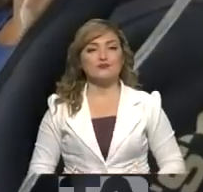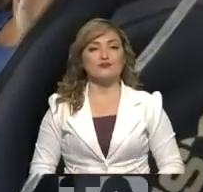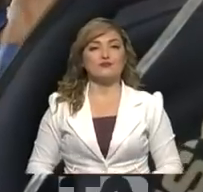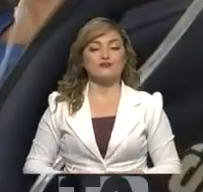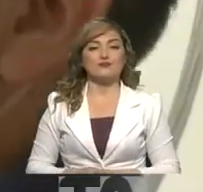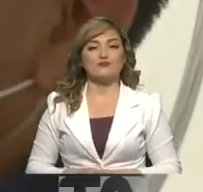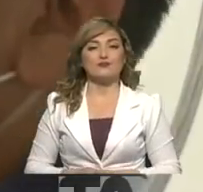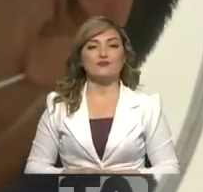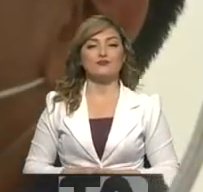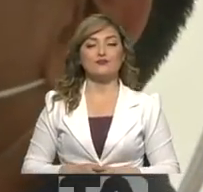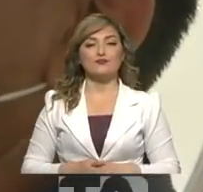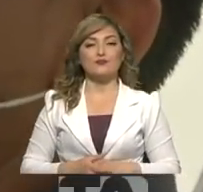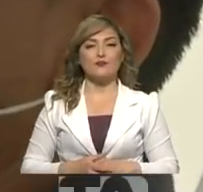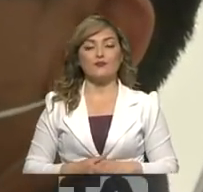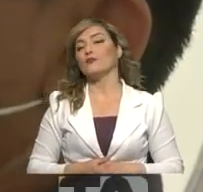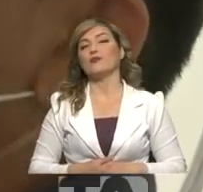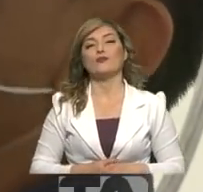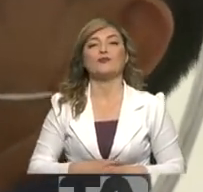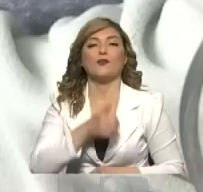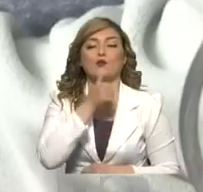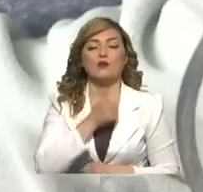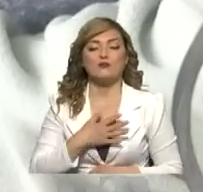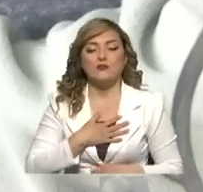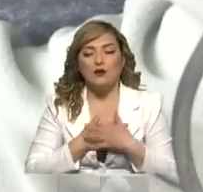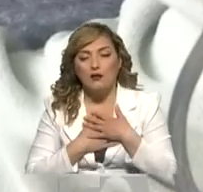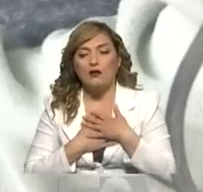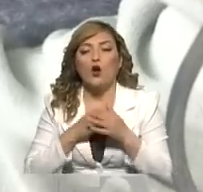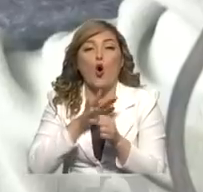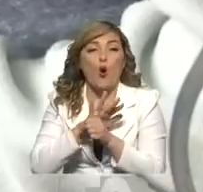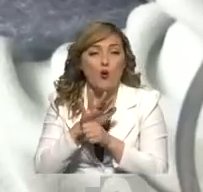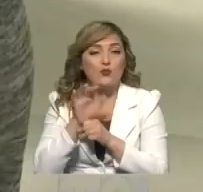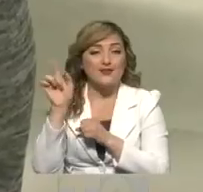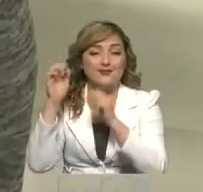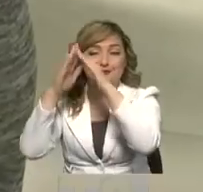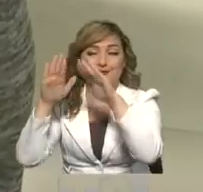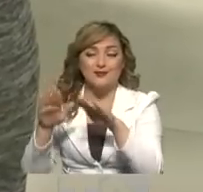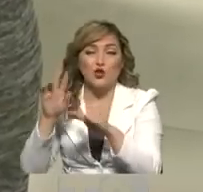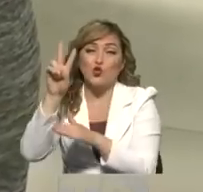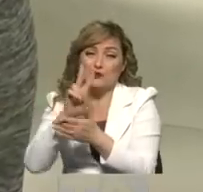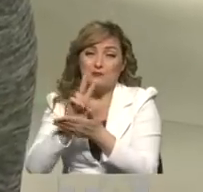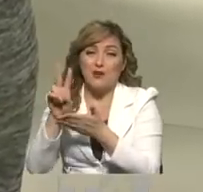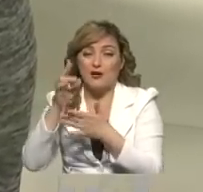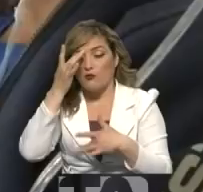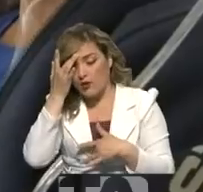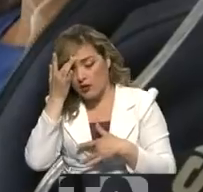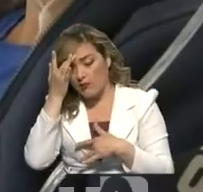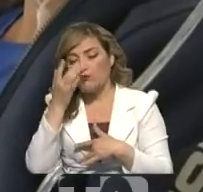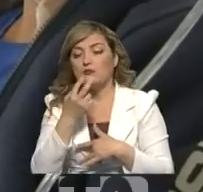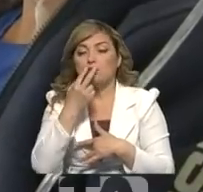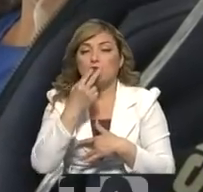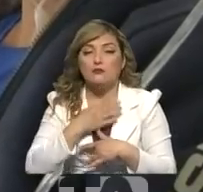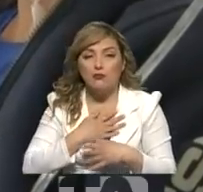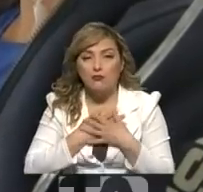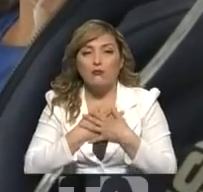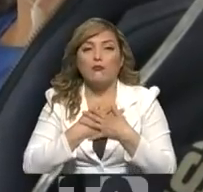poco estable, ¿no? Sí, porque... Tras soportar los molestosos síntomas del COVID-19 en casa durante 2 semanas, Diego Jara, de